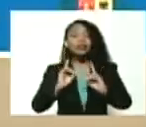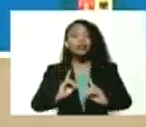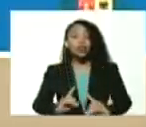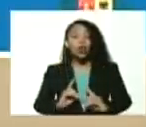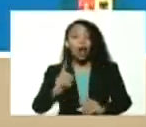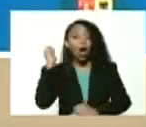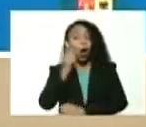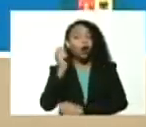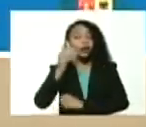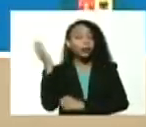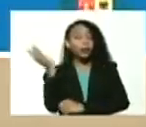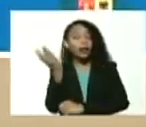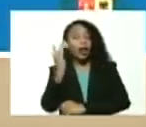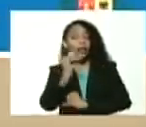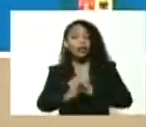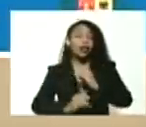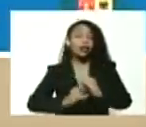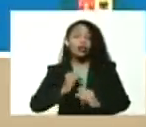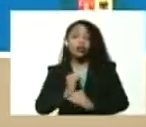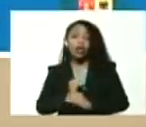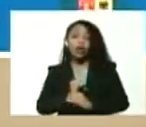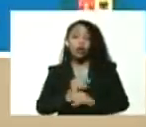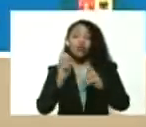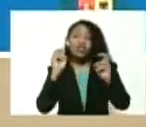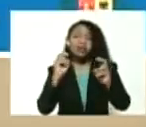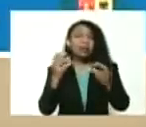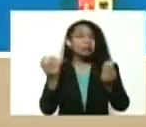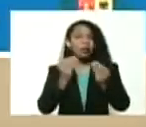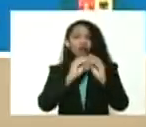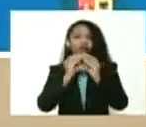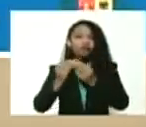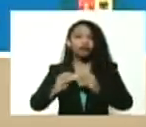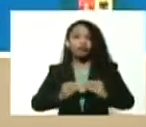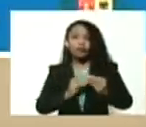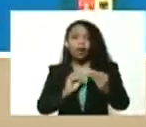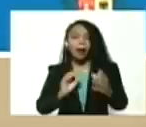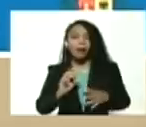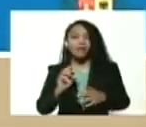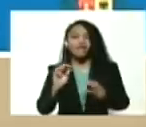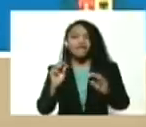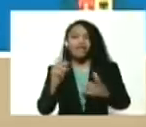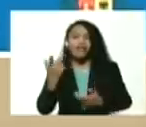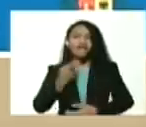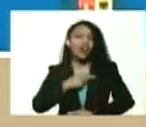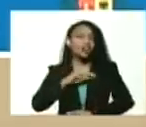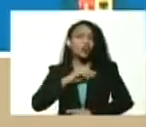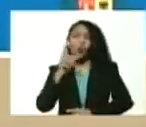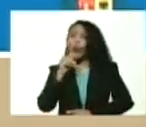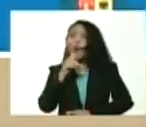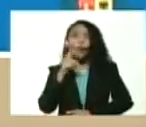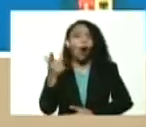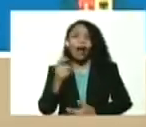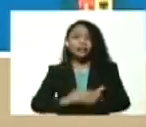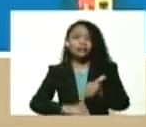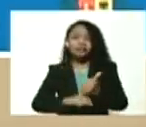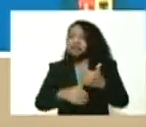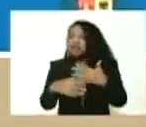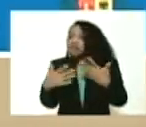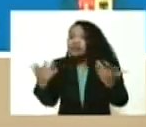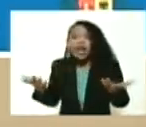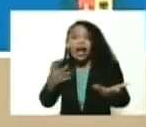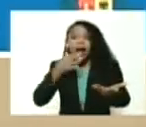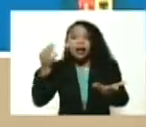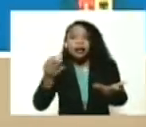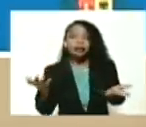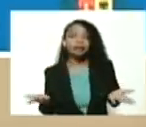Corte Penal Internacional. Un caso creado artificialmente no tiene sustento en la